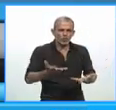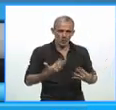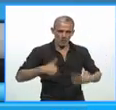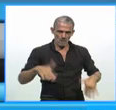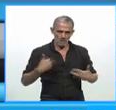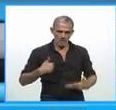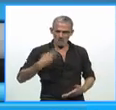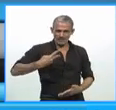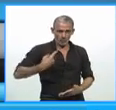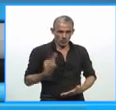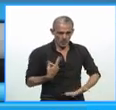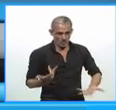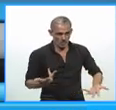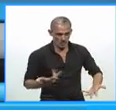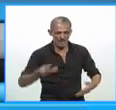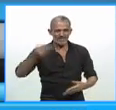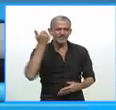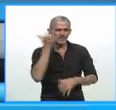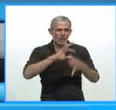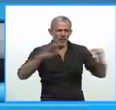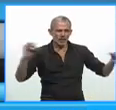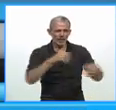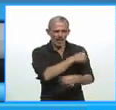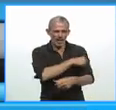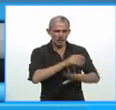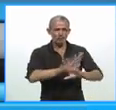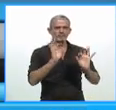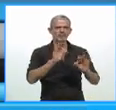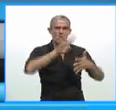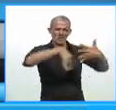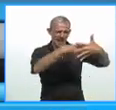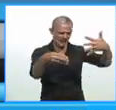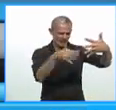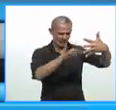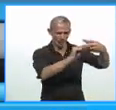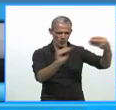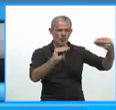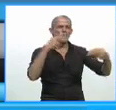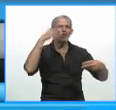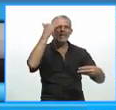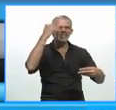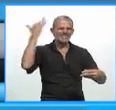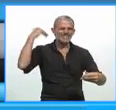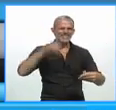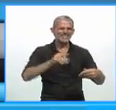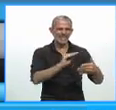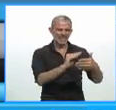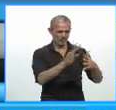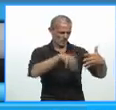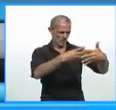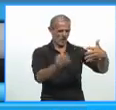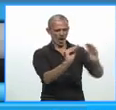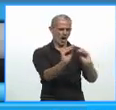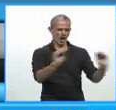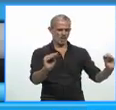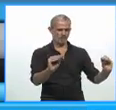un logro muy importante y clasificamos para la plaza. Y nuestra planificación era que el año 2015...